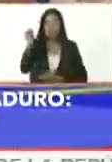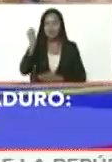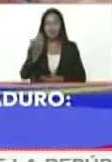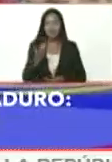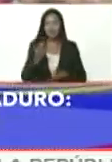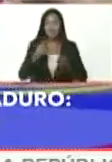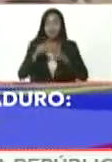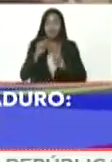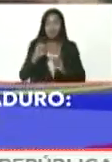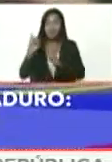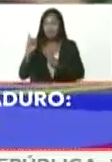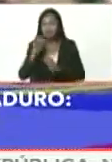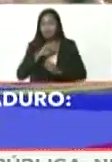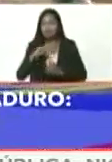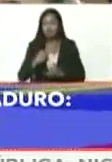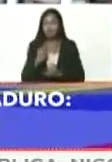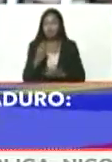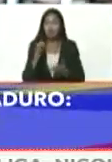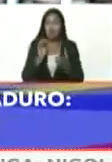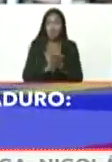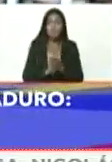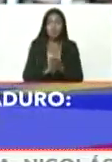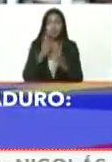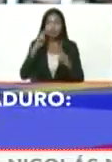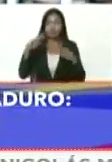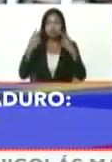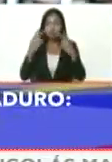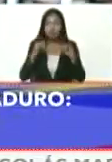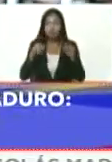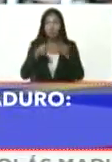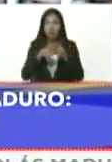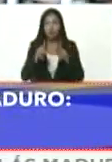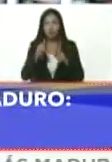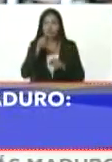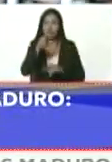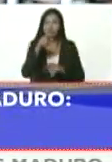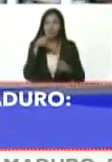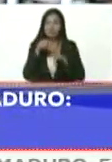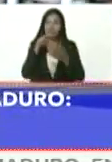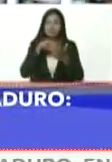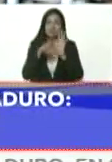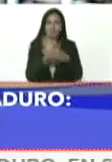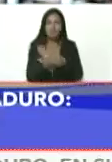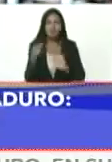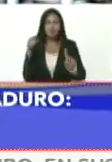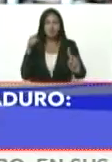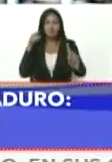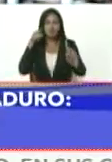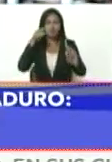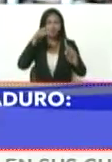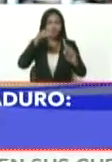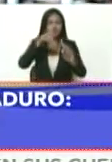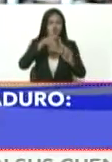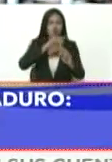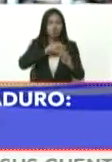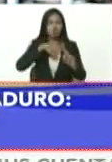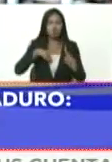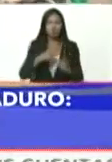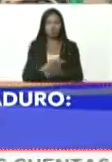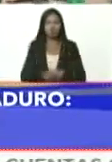Pero ese, compañero, escúcheme bien, ese es el camino.